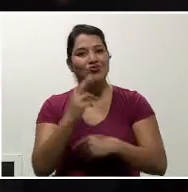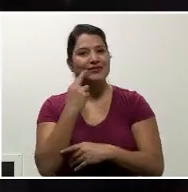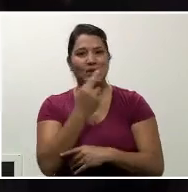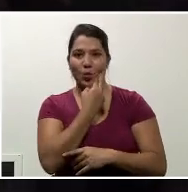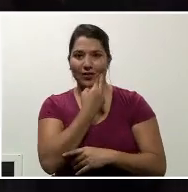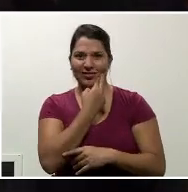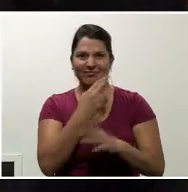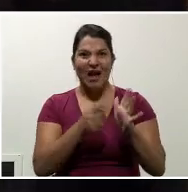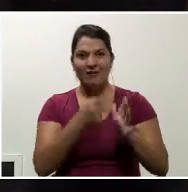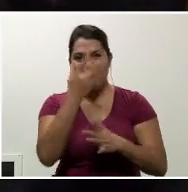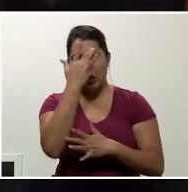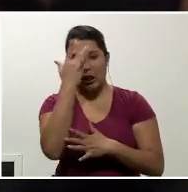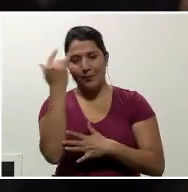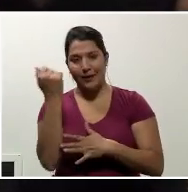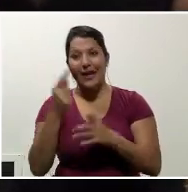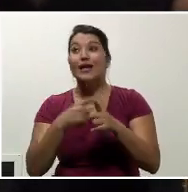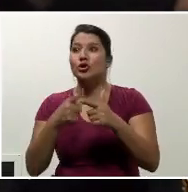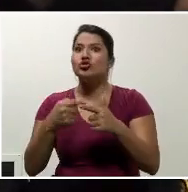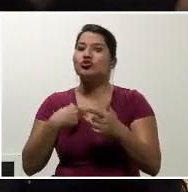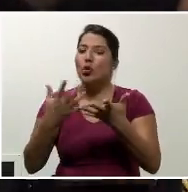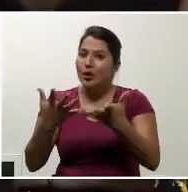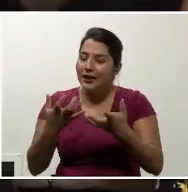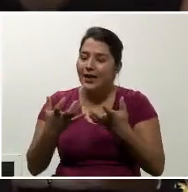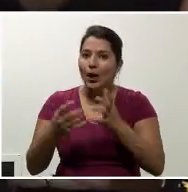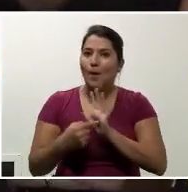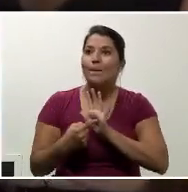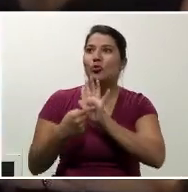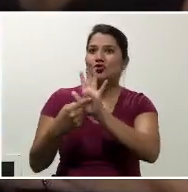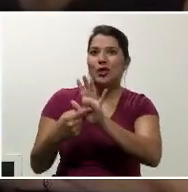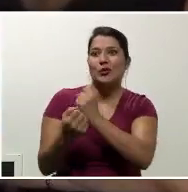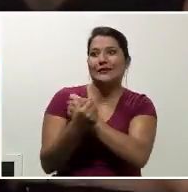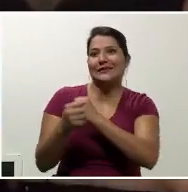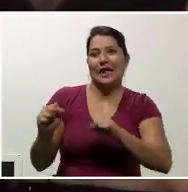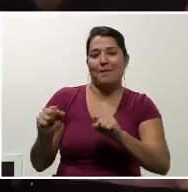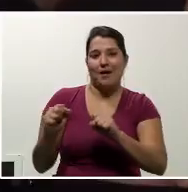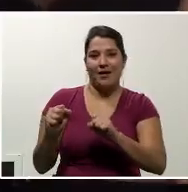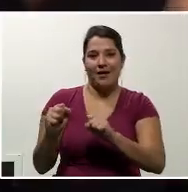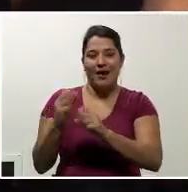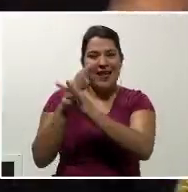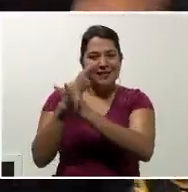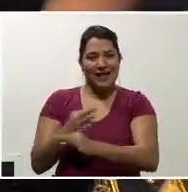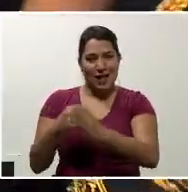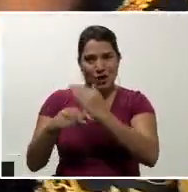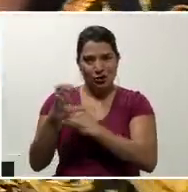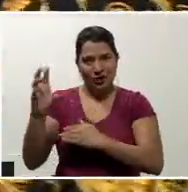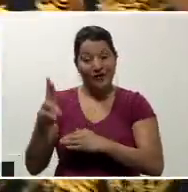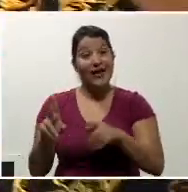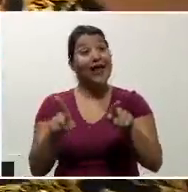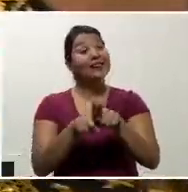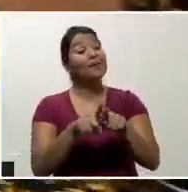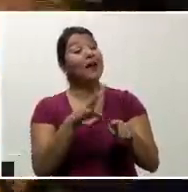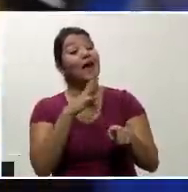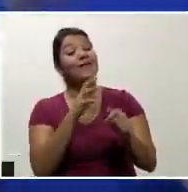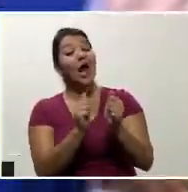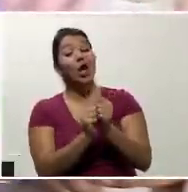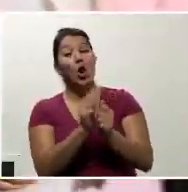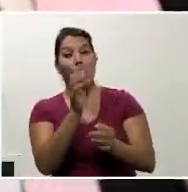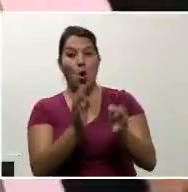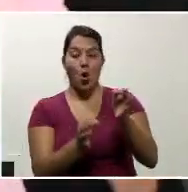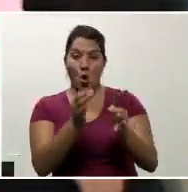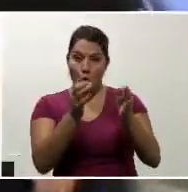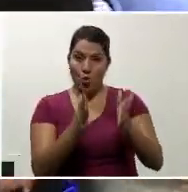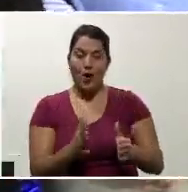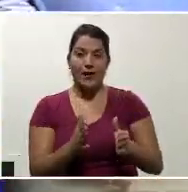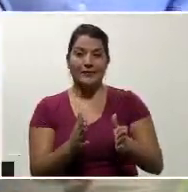eso de nuevo a la actualidad, rescatar todas esas raíces de nosotros, los costarricenses. Perfecto, vamos a hablar también con algunos de los jueces